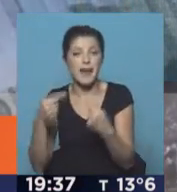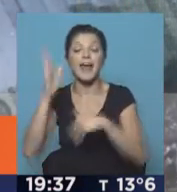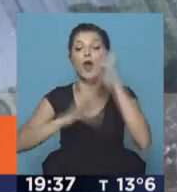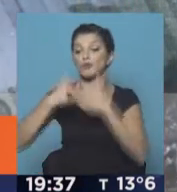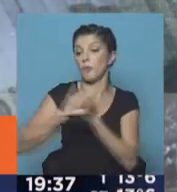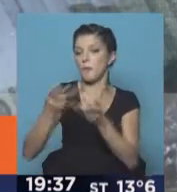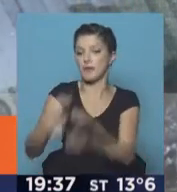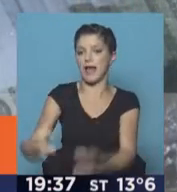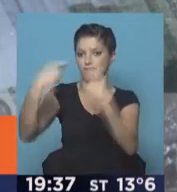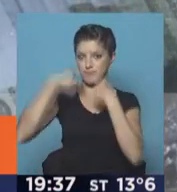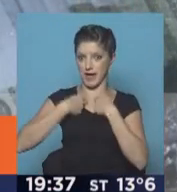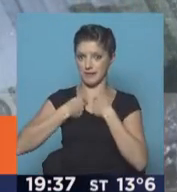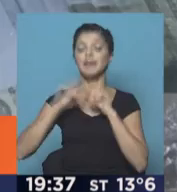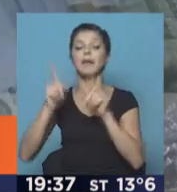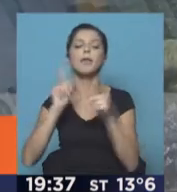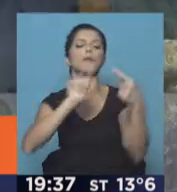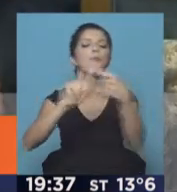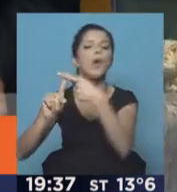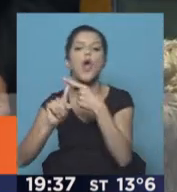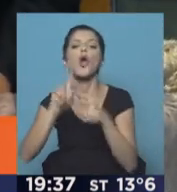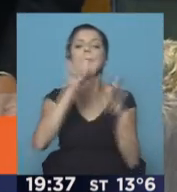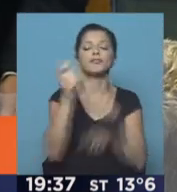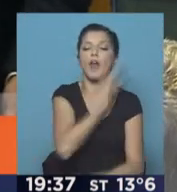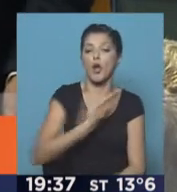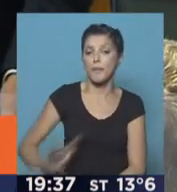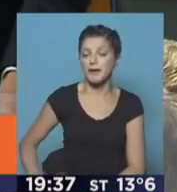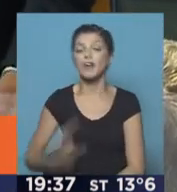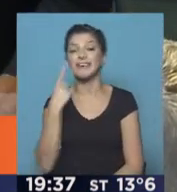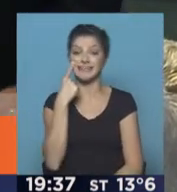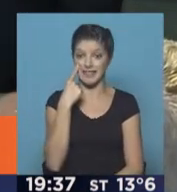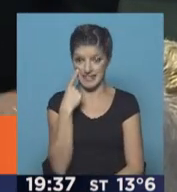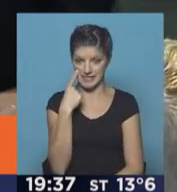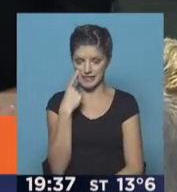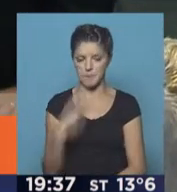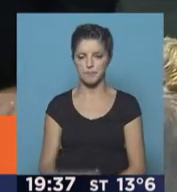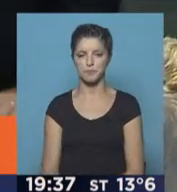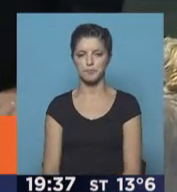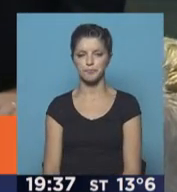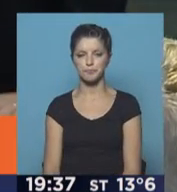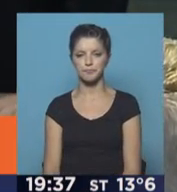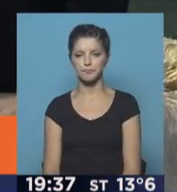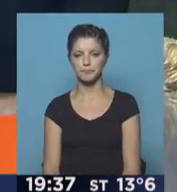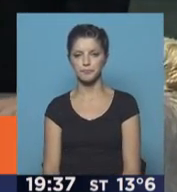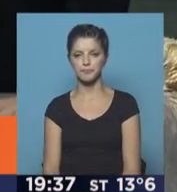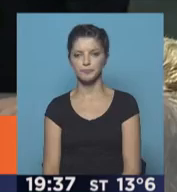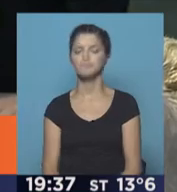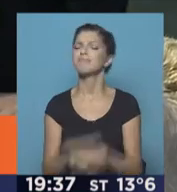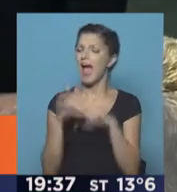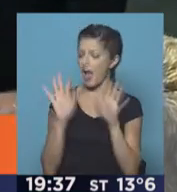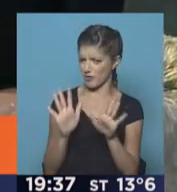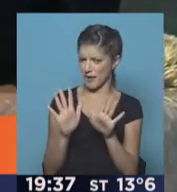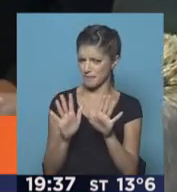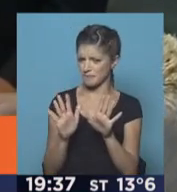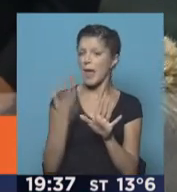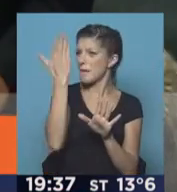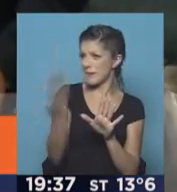los intendentes, quienes peregrinaban para conseguir obras para sus provincias. Ahora, él no fue un recién llegado